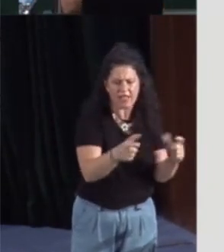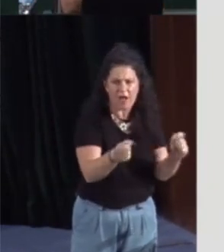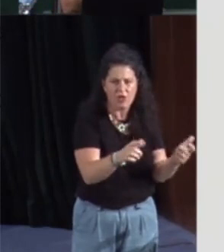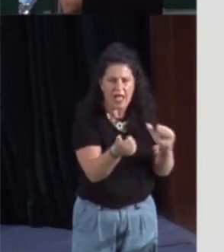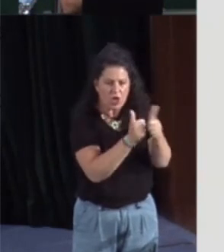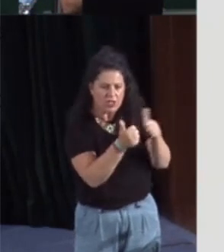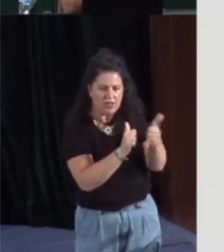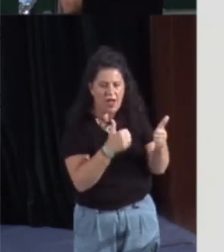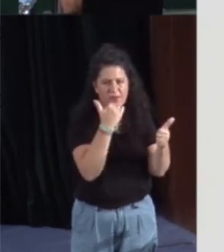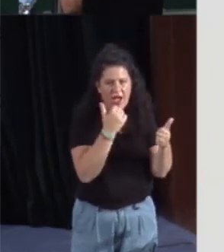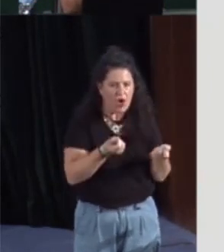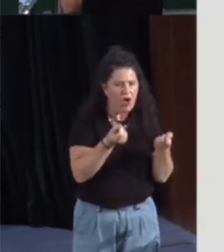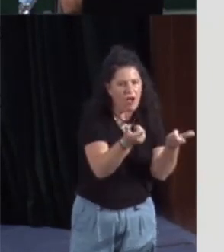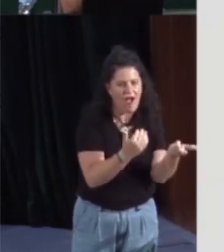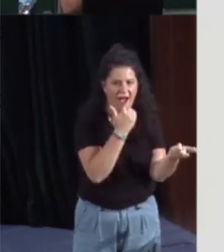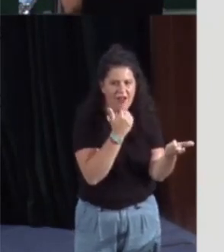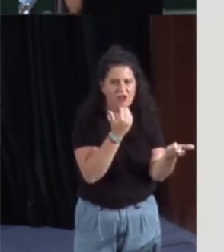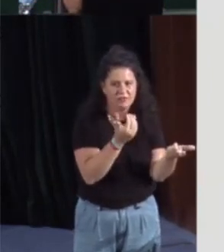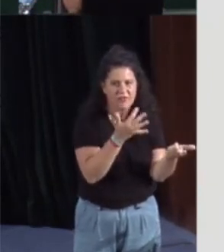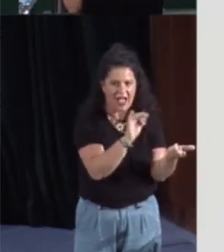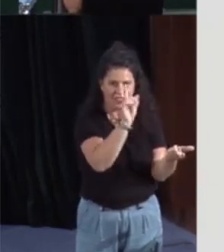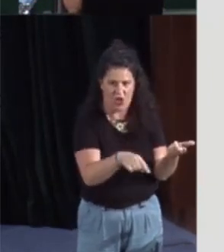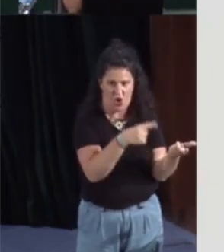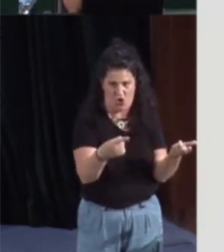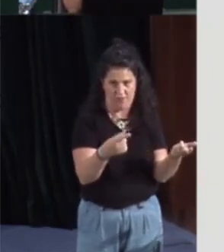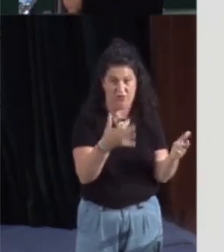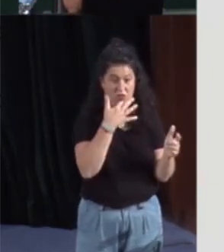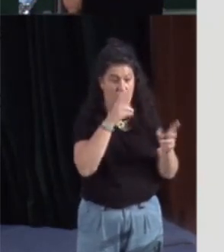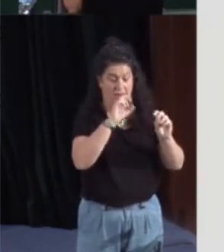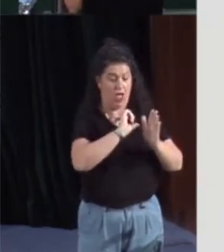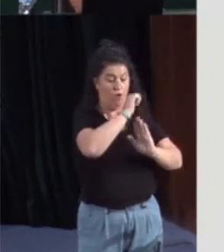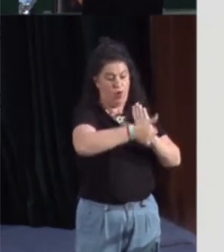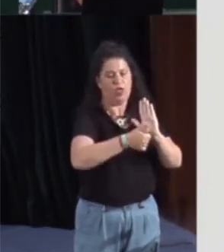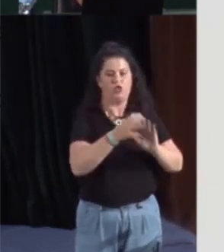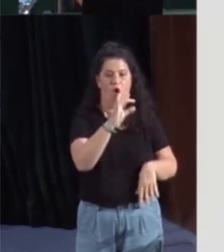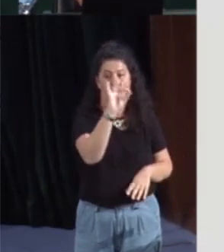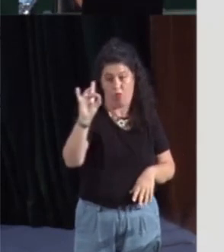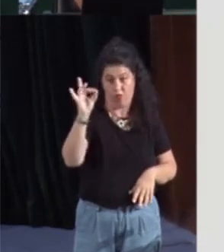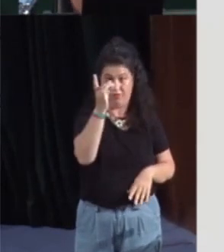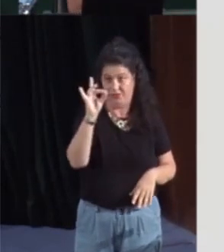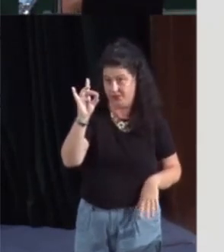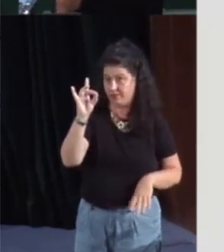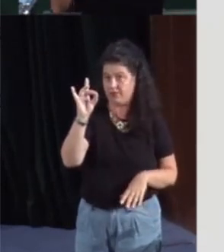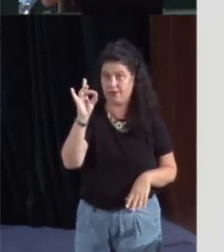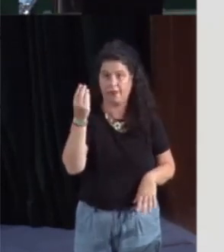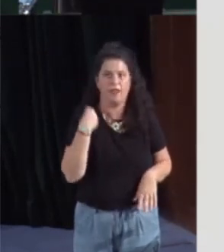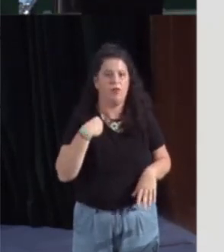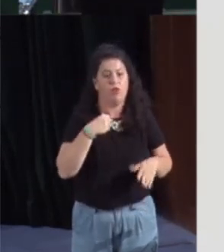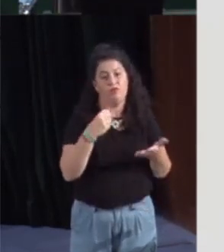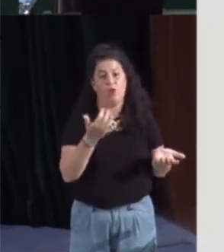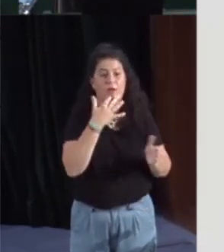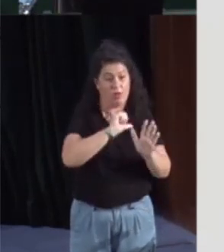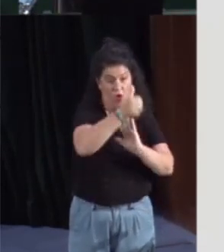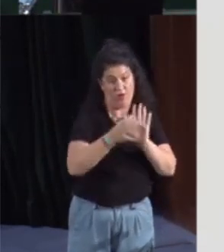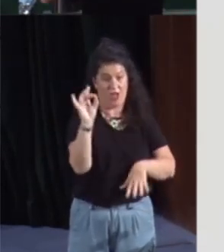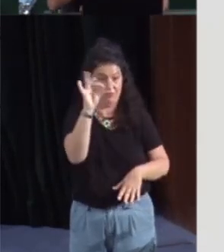los elementos icónicos y metafóricos en la configuración propia de los signos. Pues, por ejemplo, la configuración, ¿no?, de los signos idea,